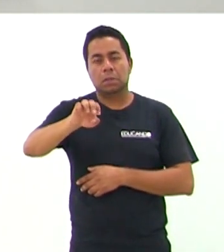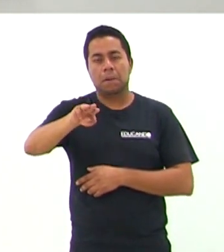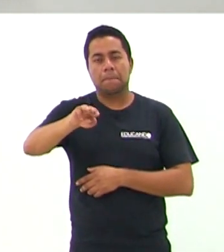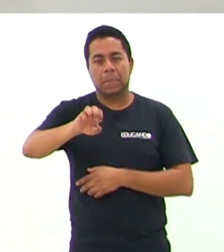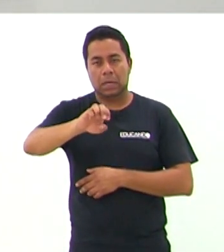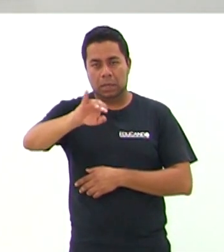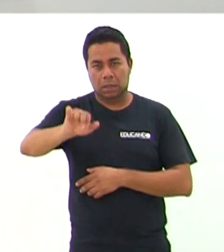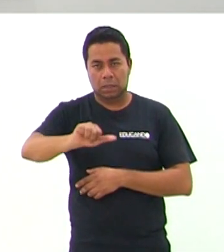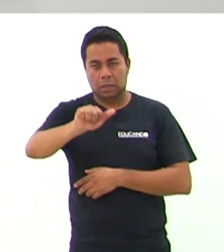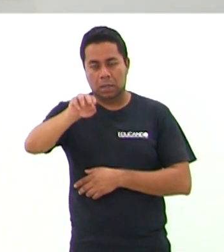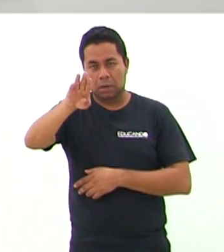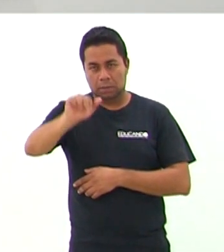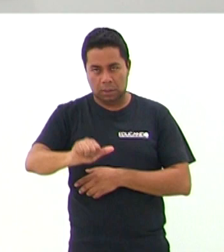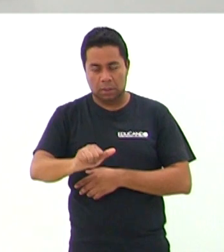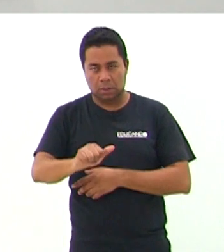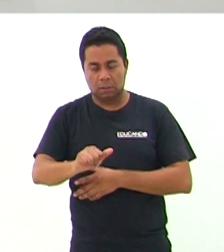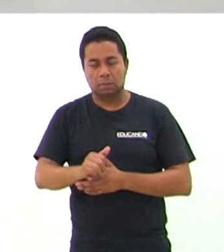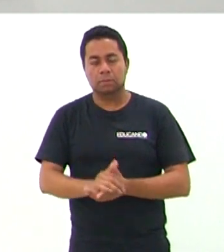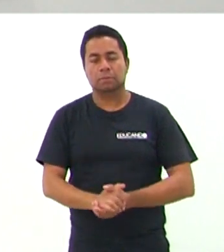semejaba